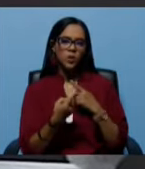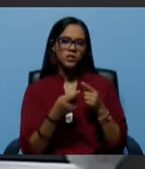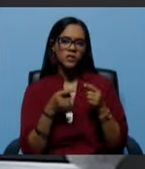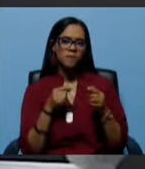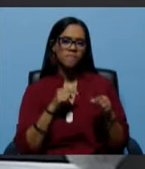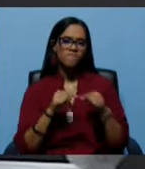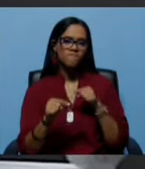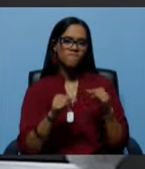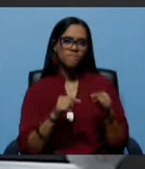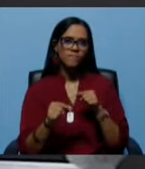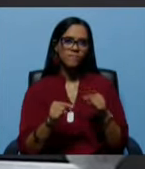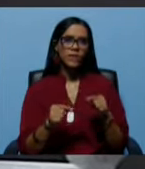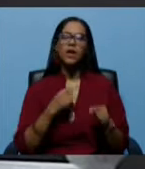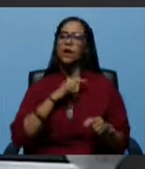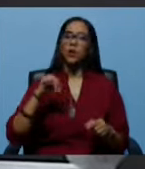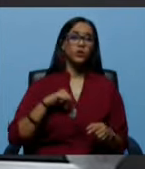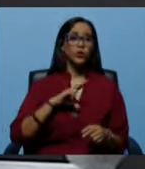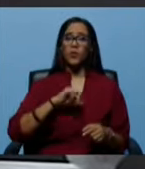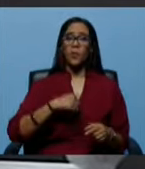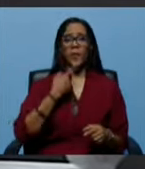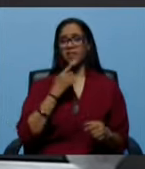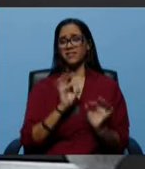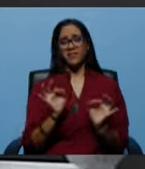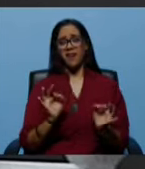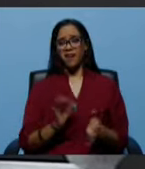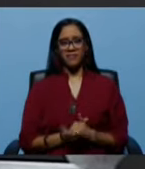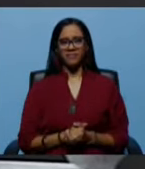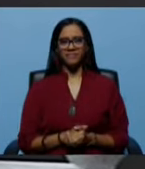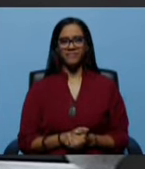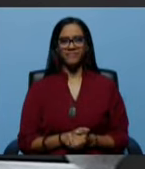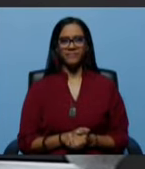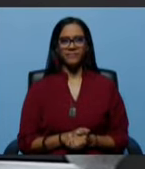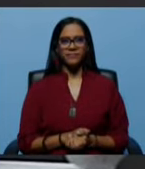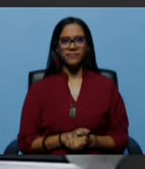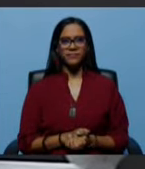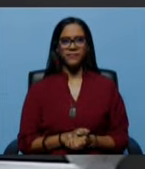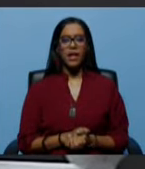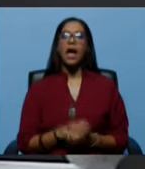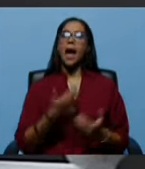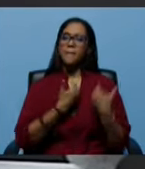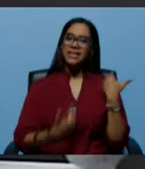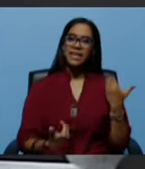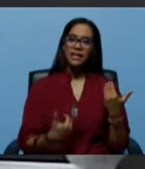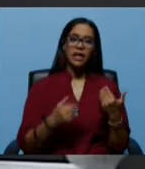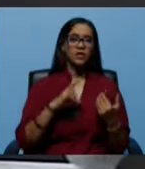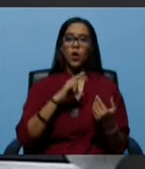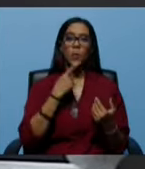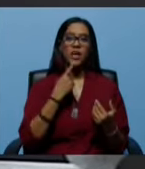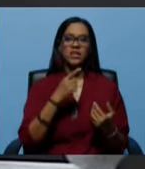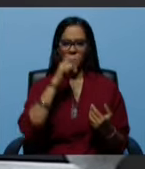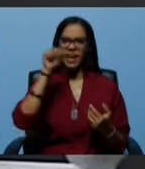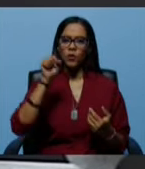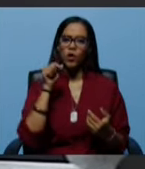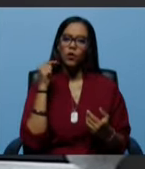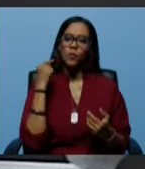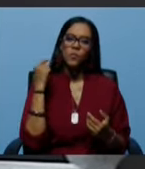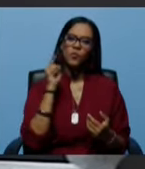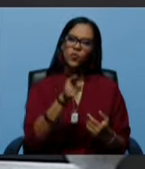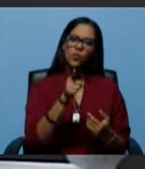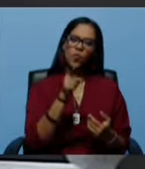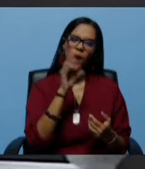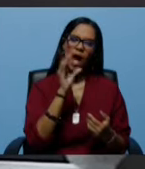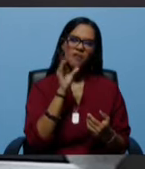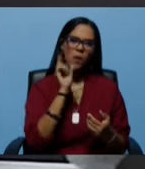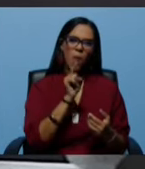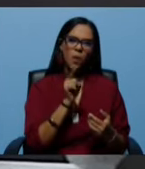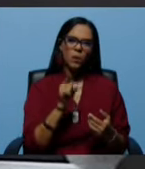o diga tal cosa. Nosotros no nos pueden decir nada de eso. Al presidente Maduro no lo pueden llamar para decirle, mira Maduro, necesitamos que digas esta, deje esta